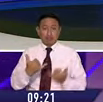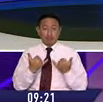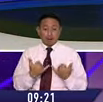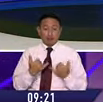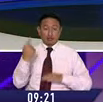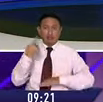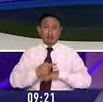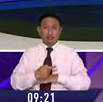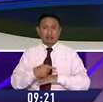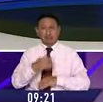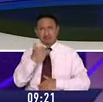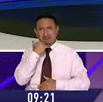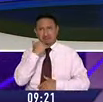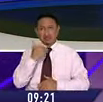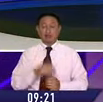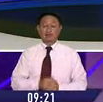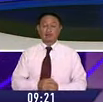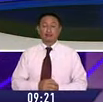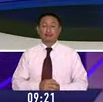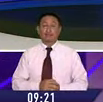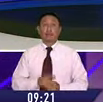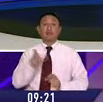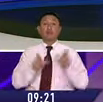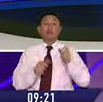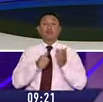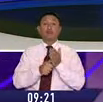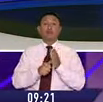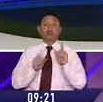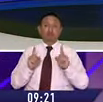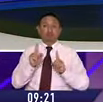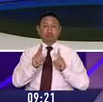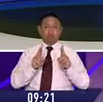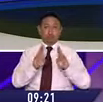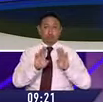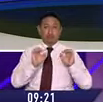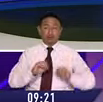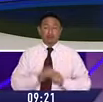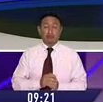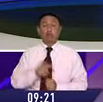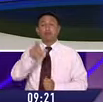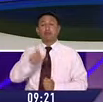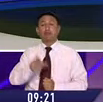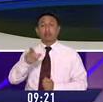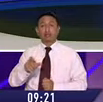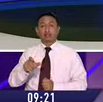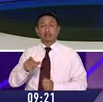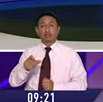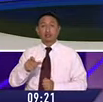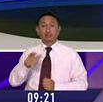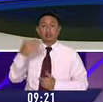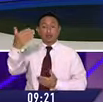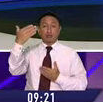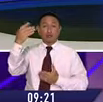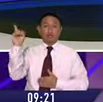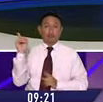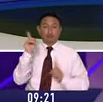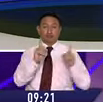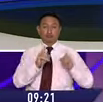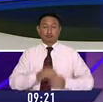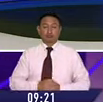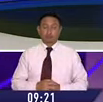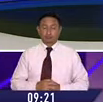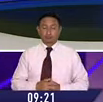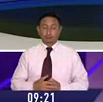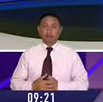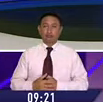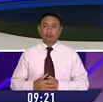día inusual. Priscila, siguen llegando los ministros, me imagino que también personalidades de la política estarán en los alrededores.